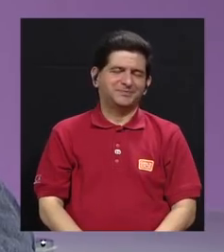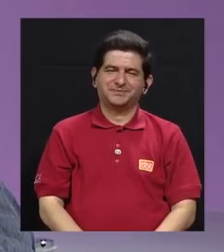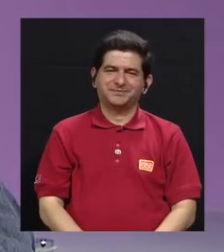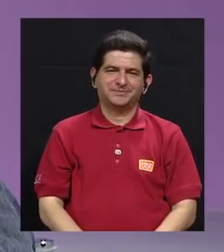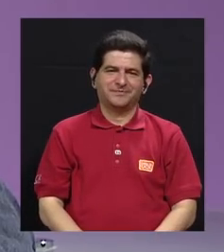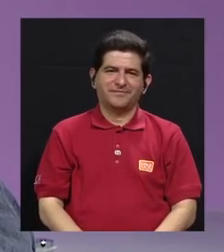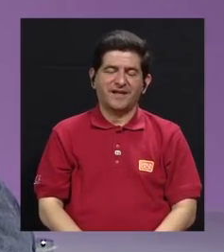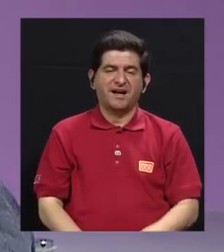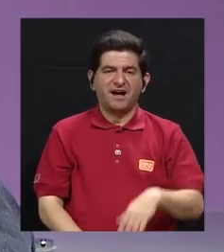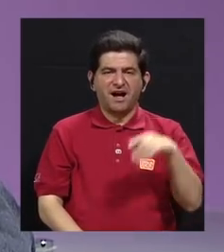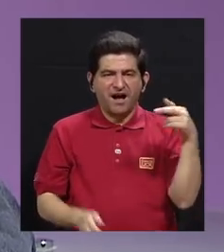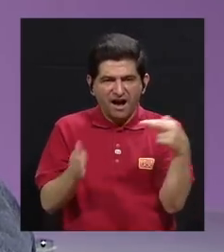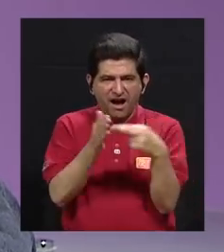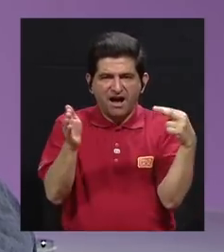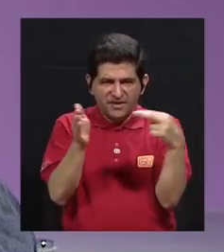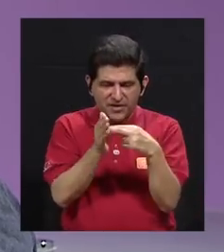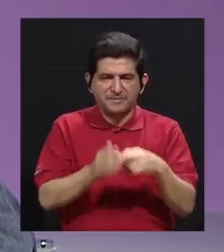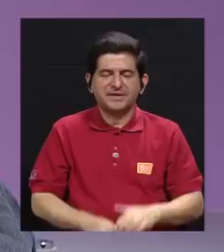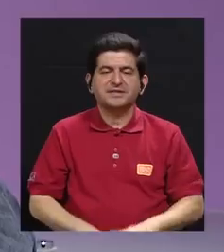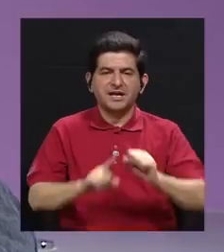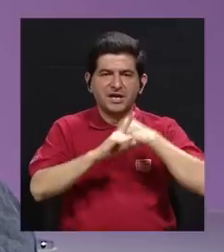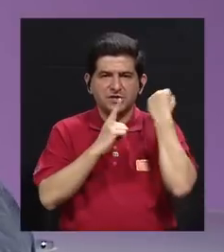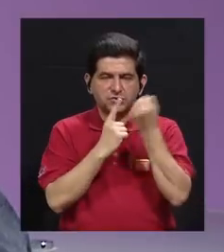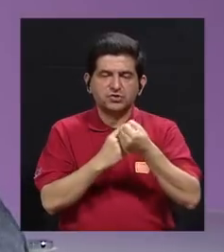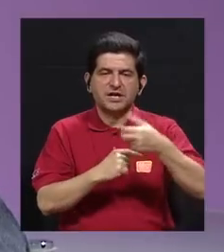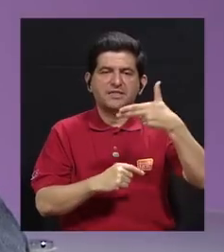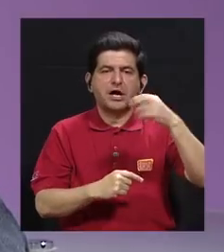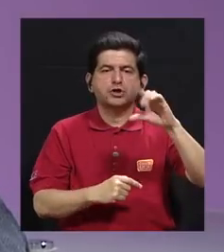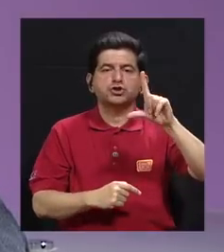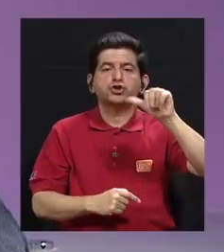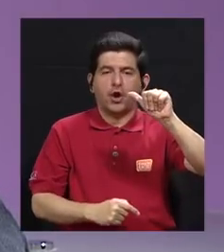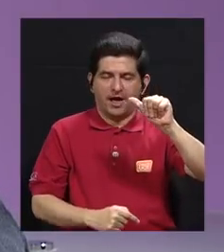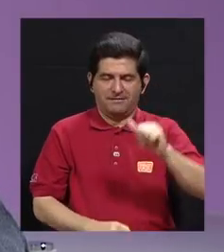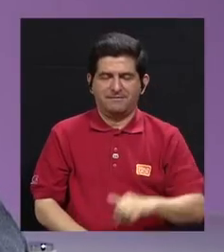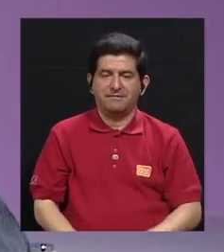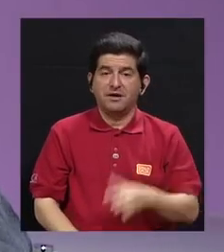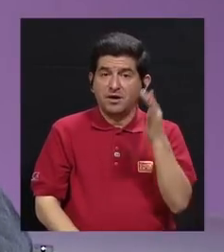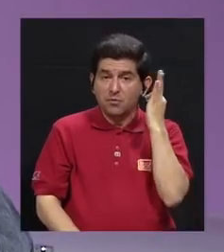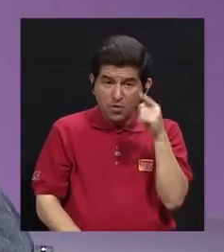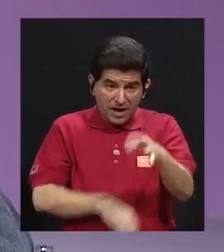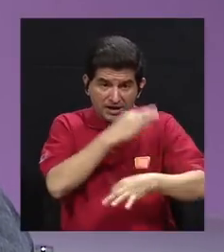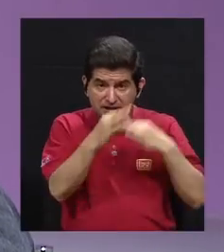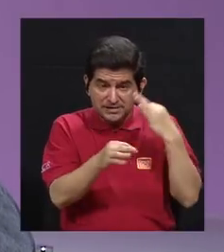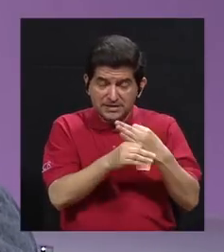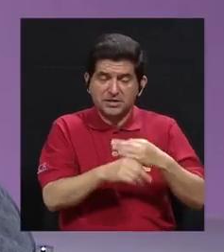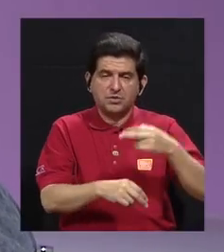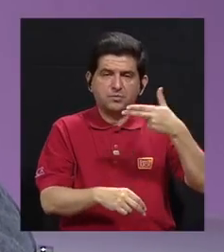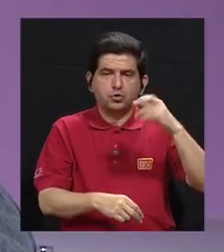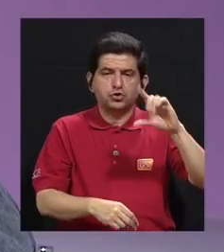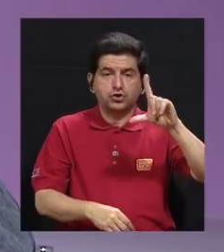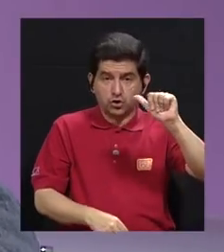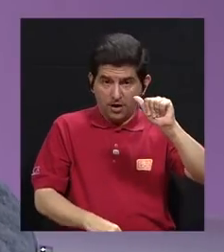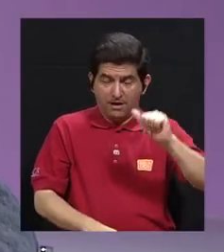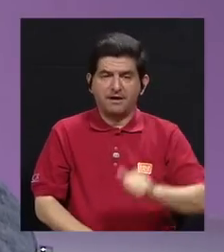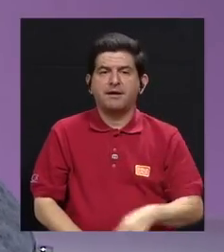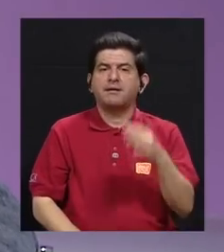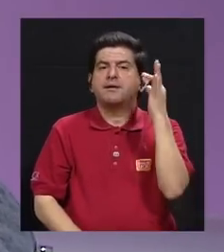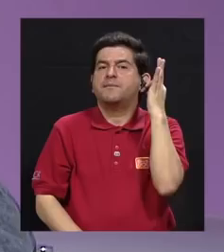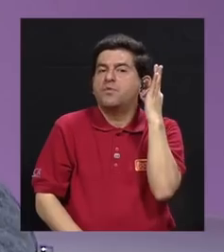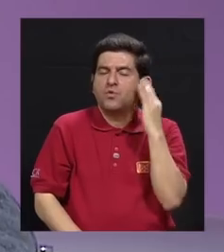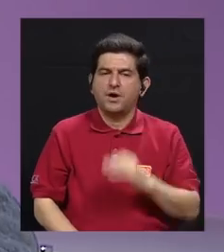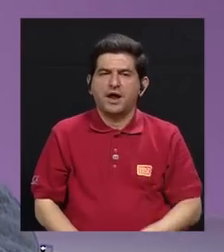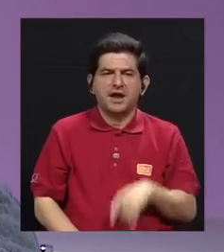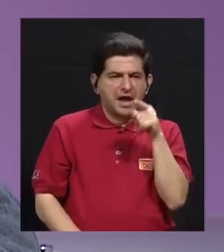utopía. Entonces se ha recreado lo que se llama la sociedad chola. Y la mujer chola, la chola,